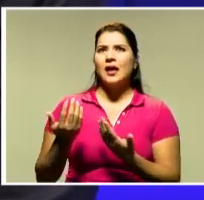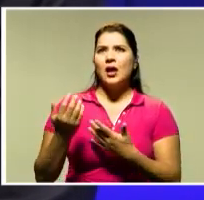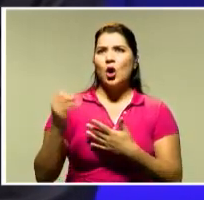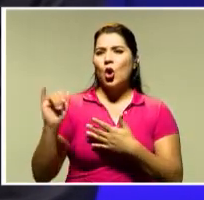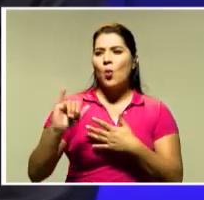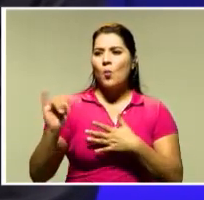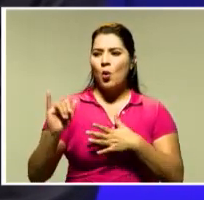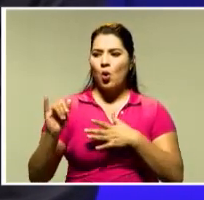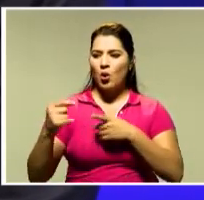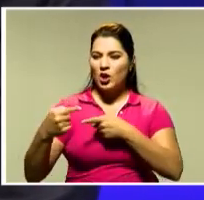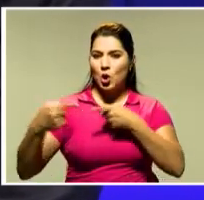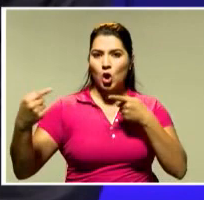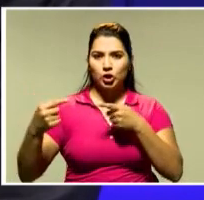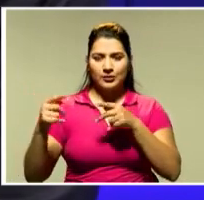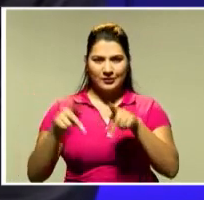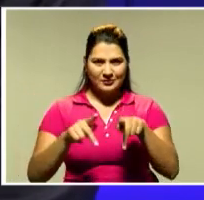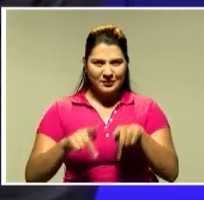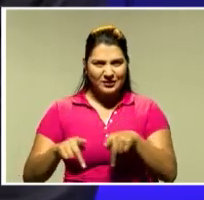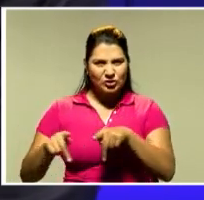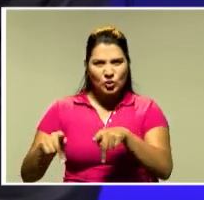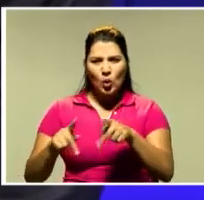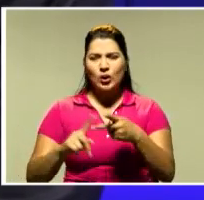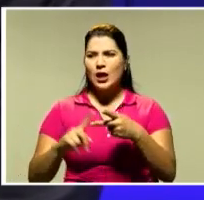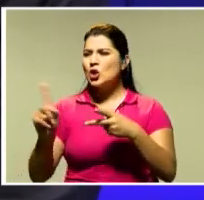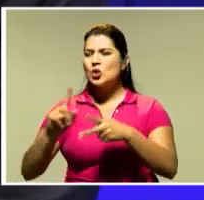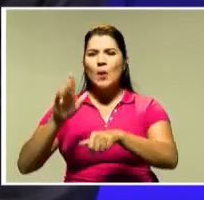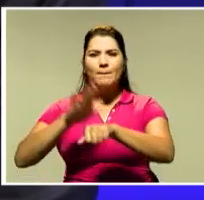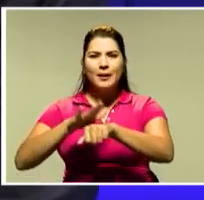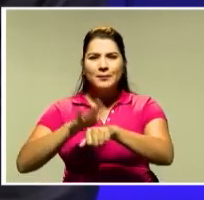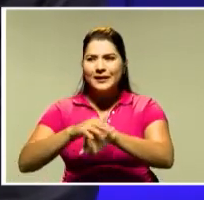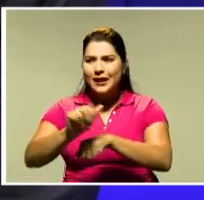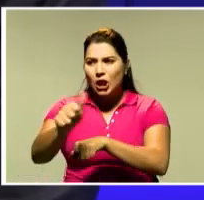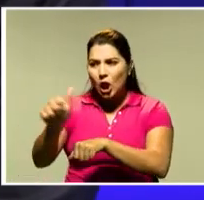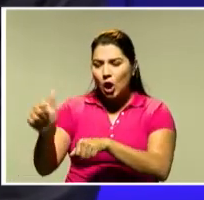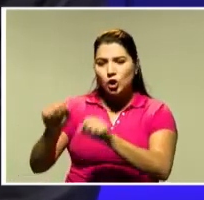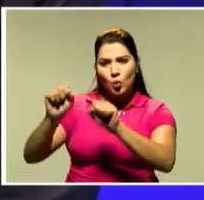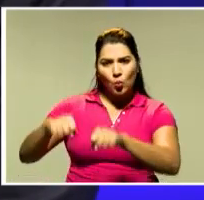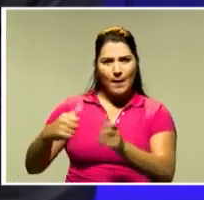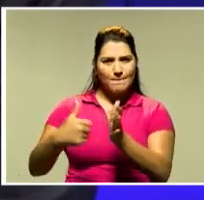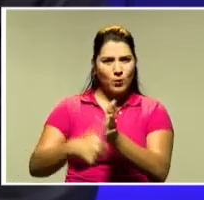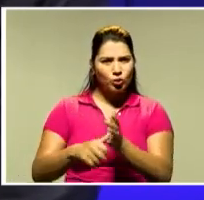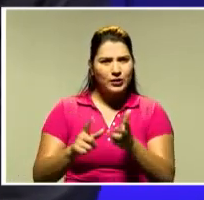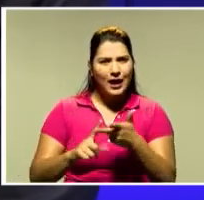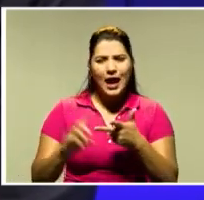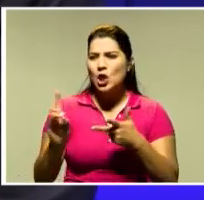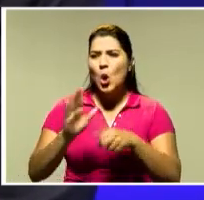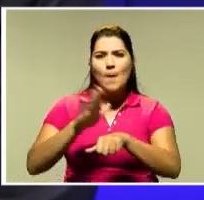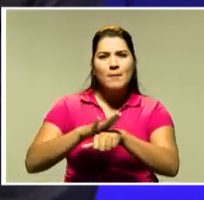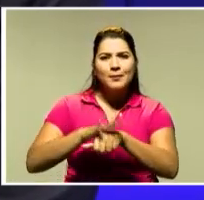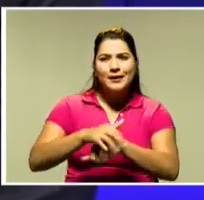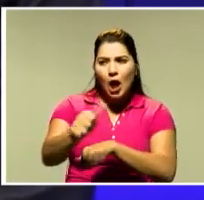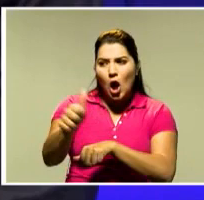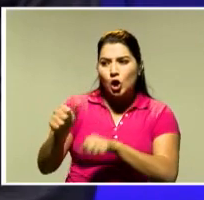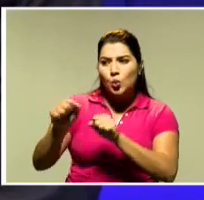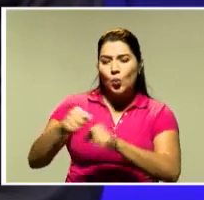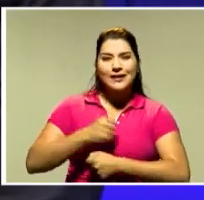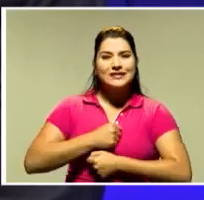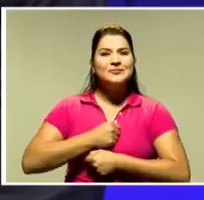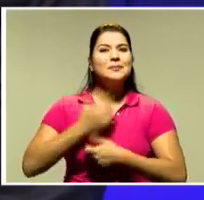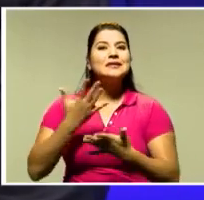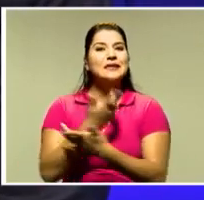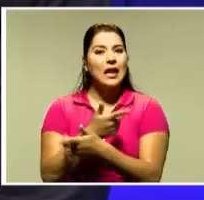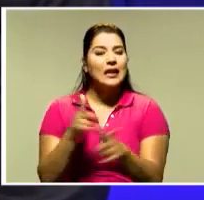oposición misma, el no dejar votar a las mayorías y a que los demás no puedan expresar libremente lo que una